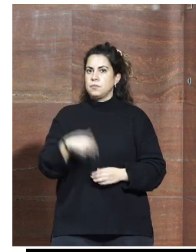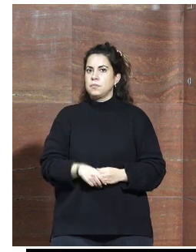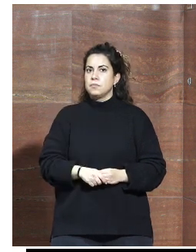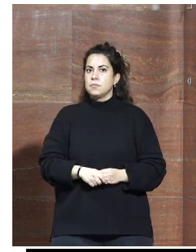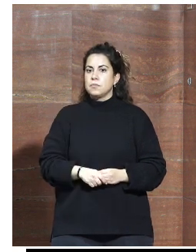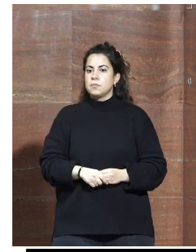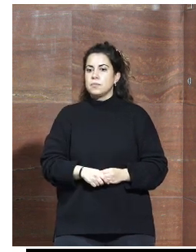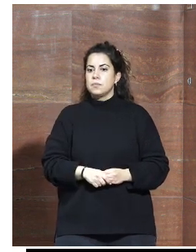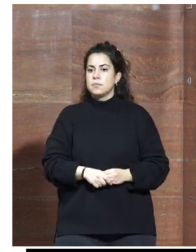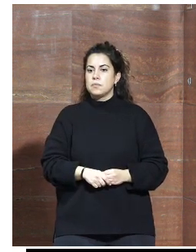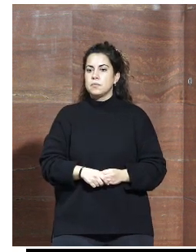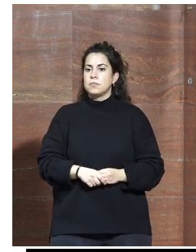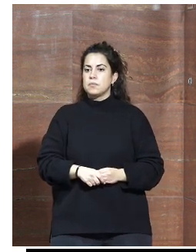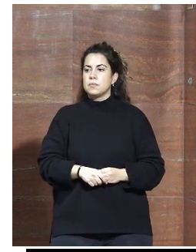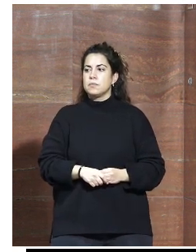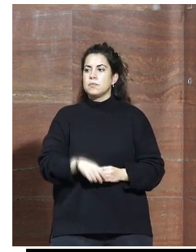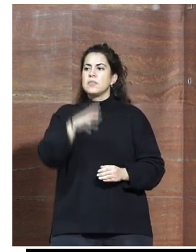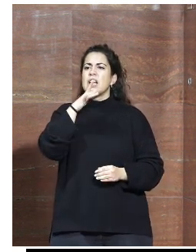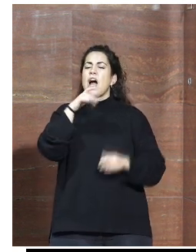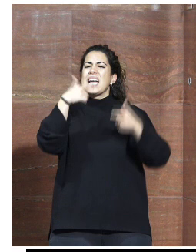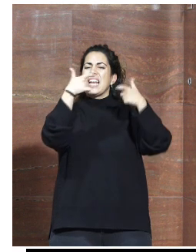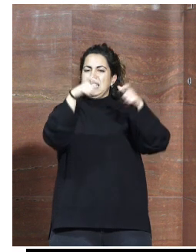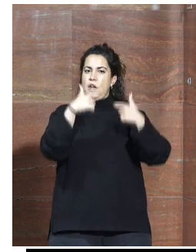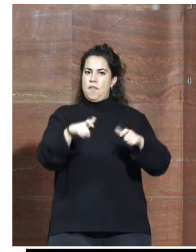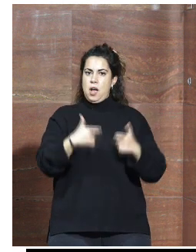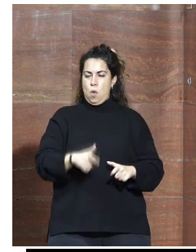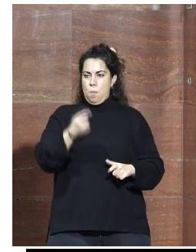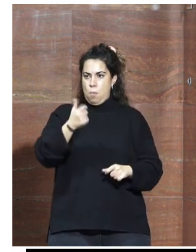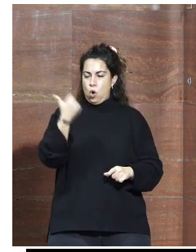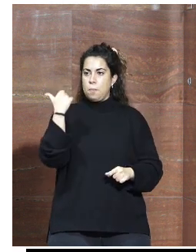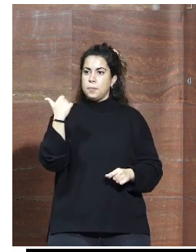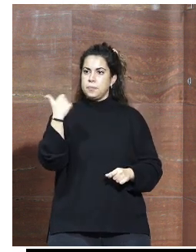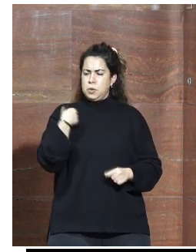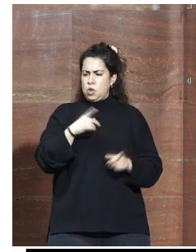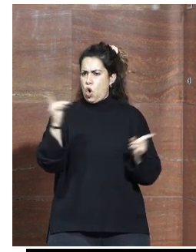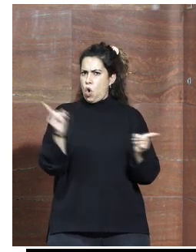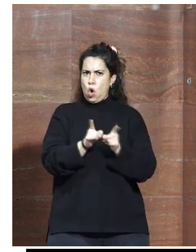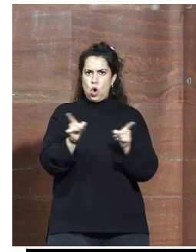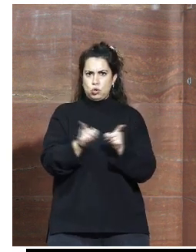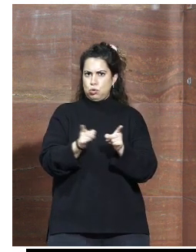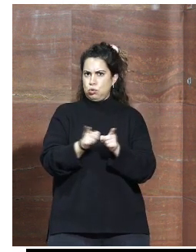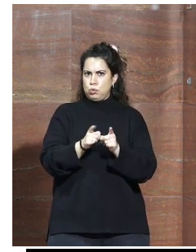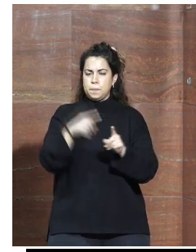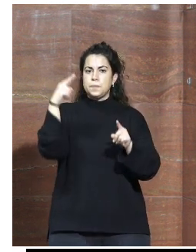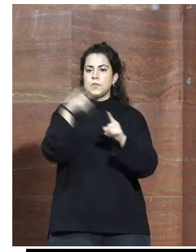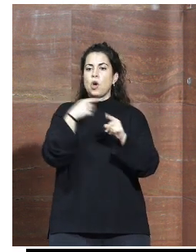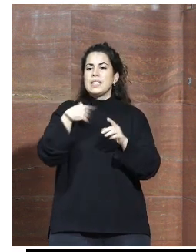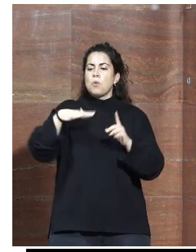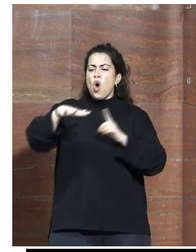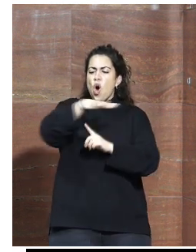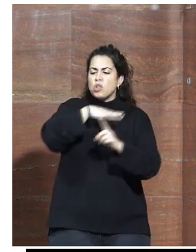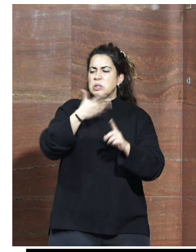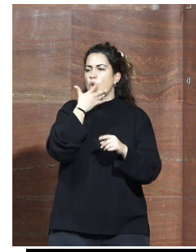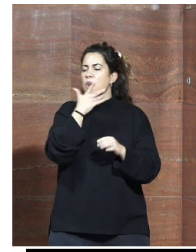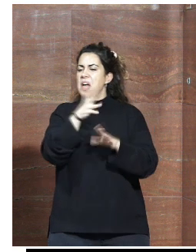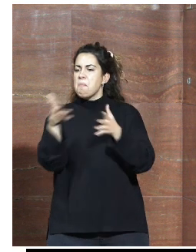Vale, pues vamos a clasificarlo un poco, así en principio, ¿no? Esto va a ser muy breve, pero por lo menos para entrar en contexto y